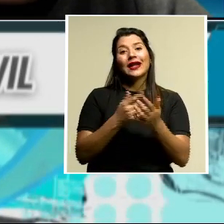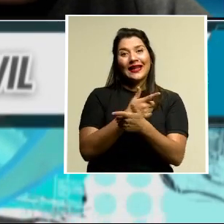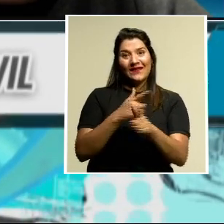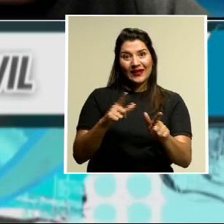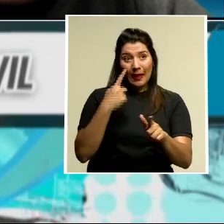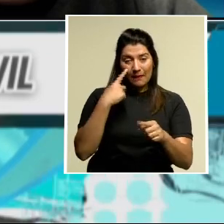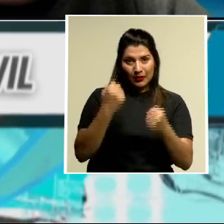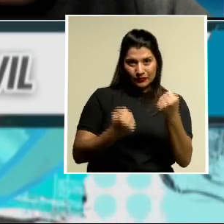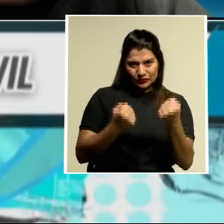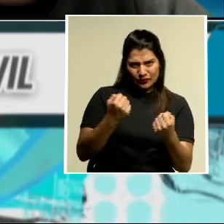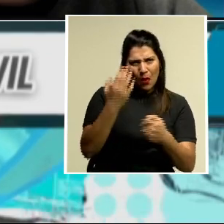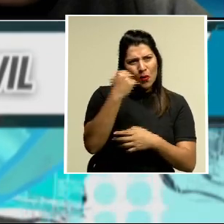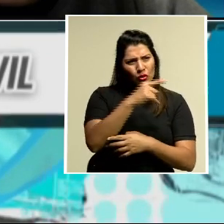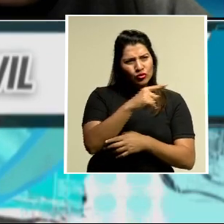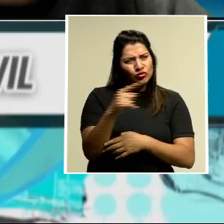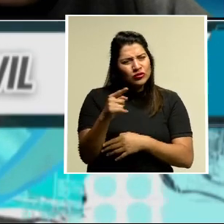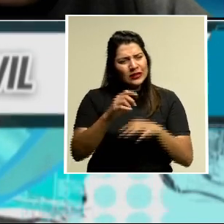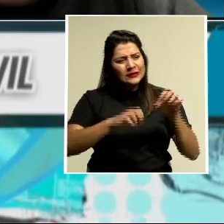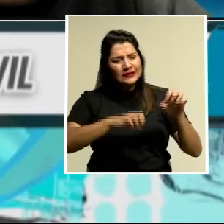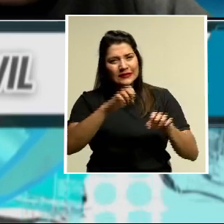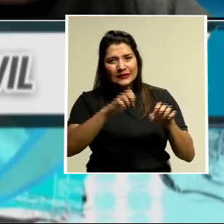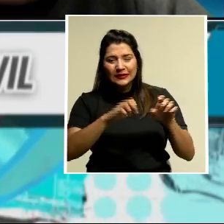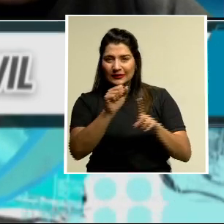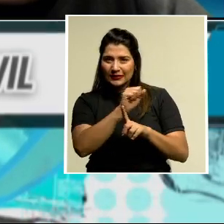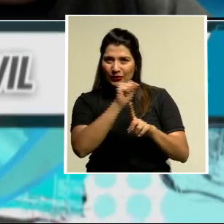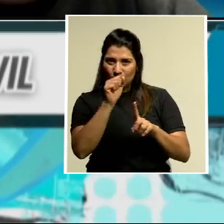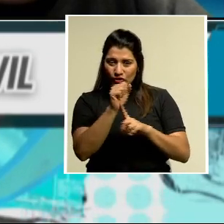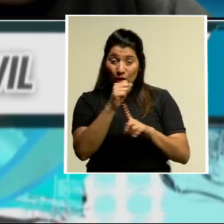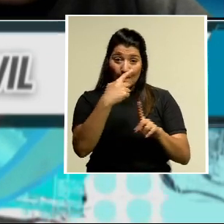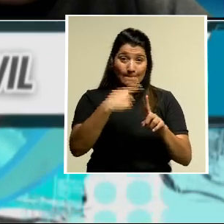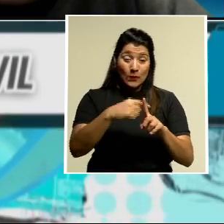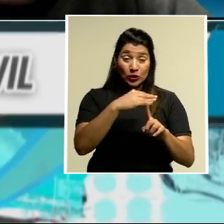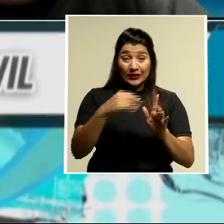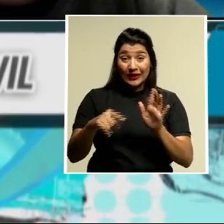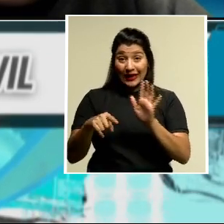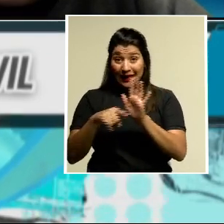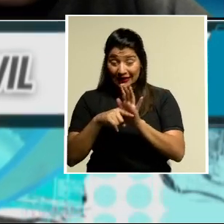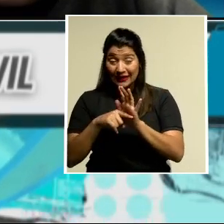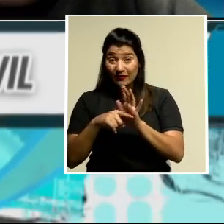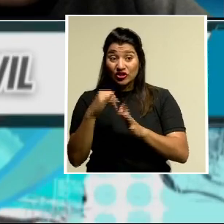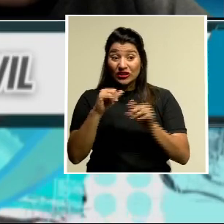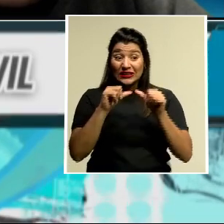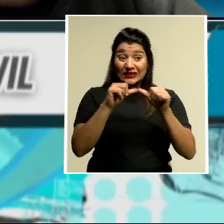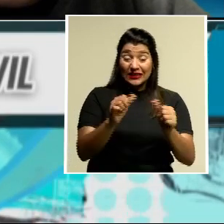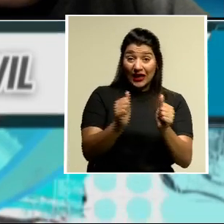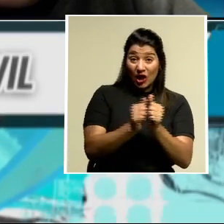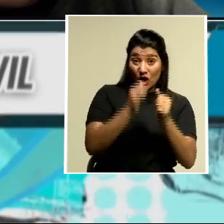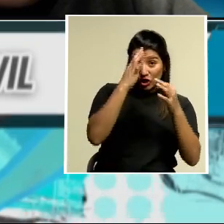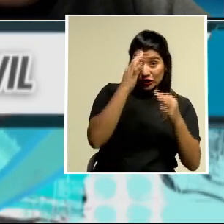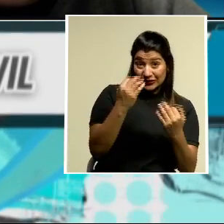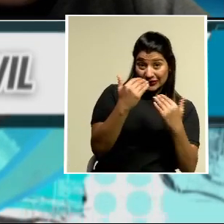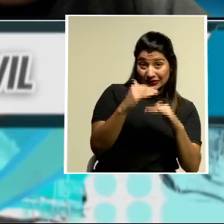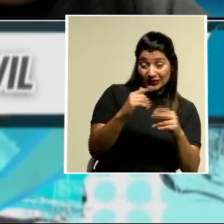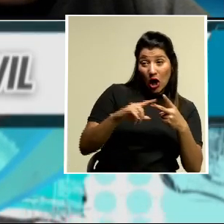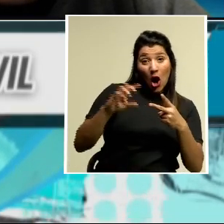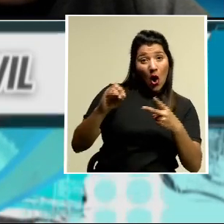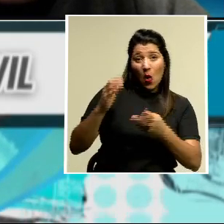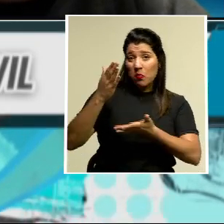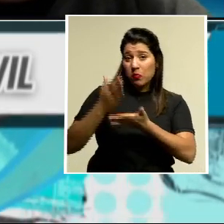momento, las medidas que se han tomado han tenido un efecto particular para reducir los casos. Vamos con calma,